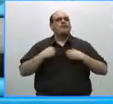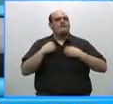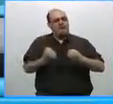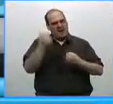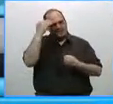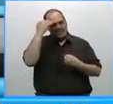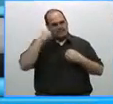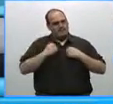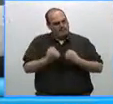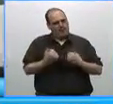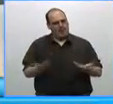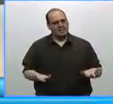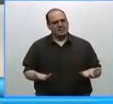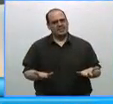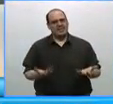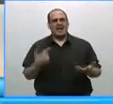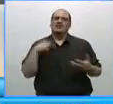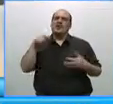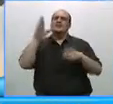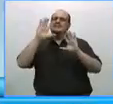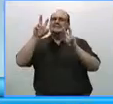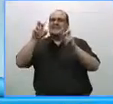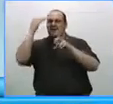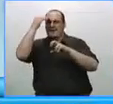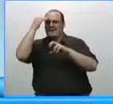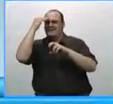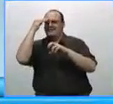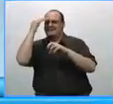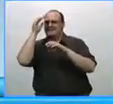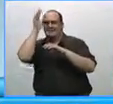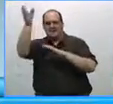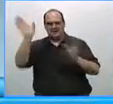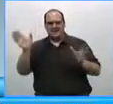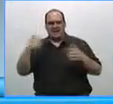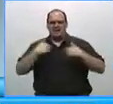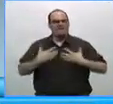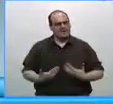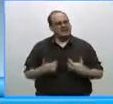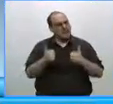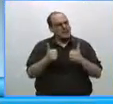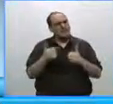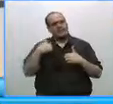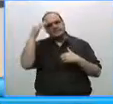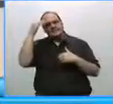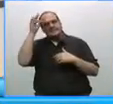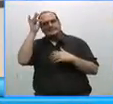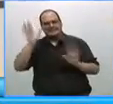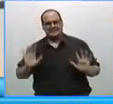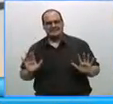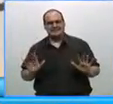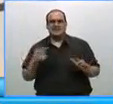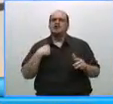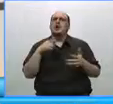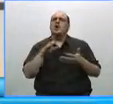es un desafío más de la cabeza que físico este mundial realmente que lo es en mi caso yo voy a buscar una competencia muy personal muy